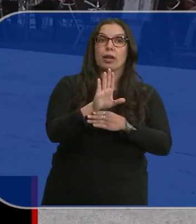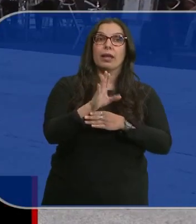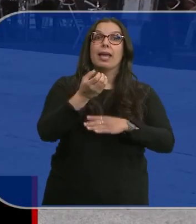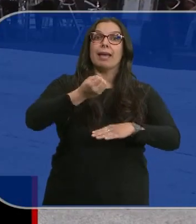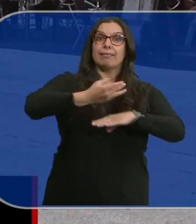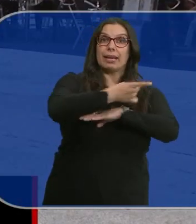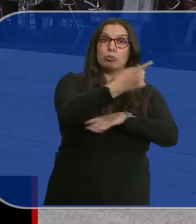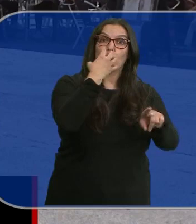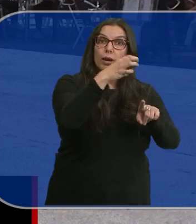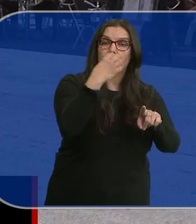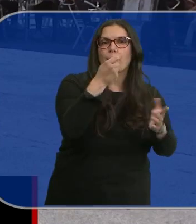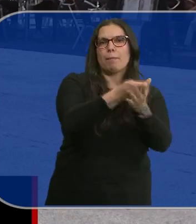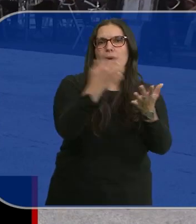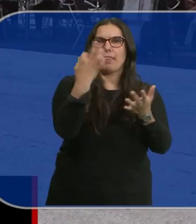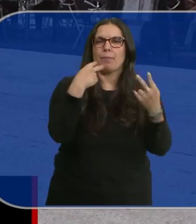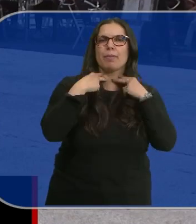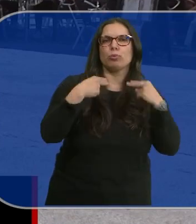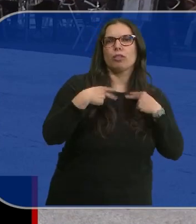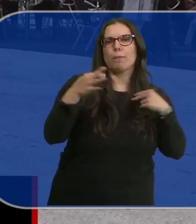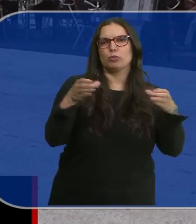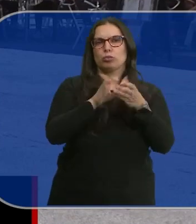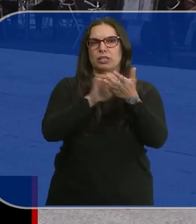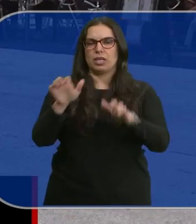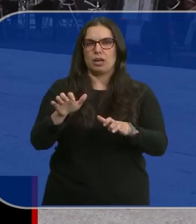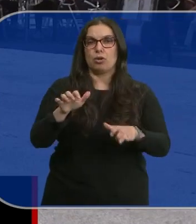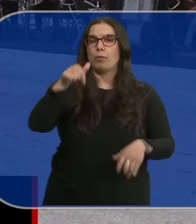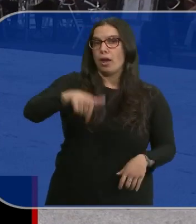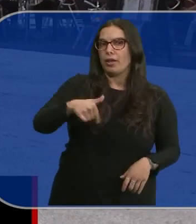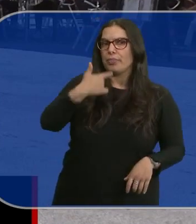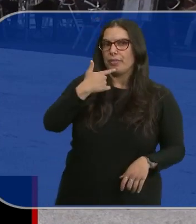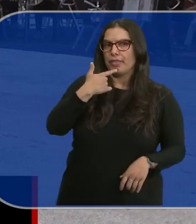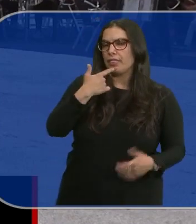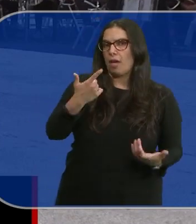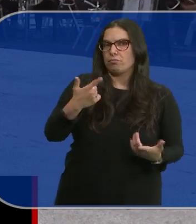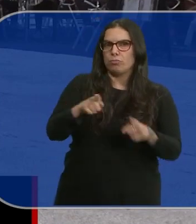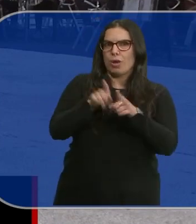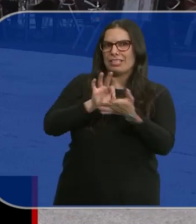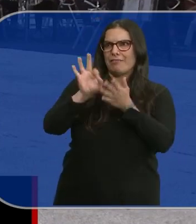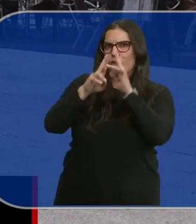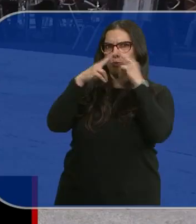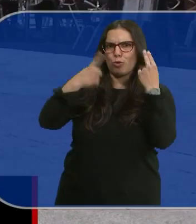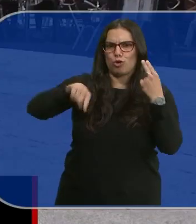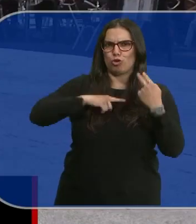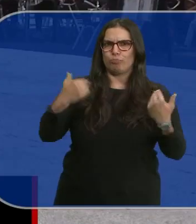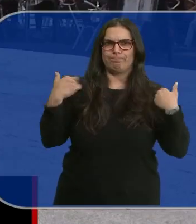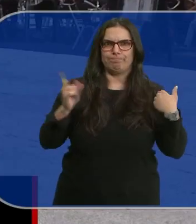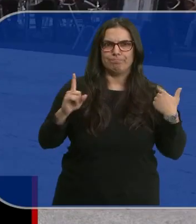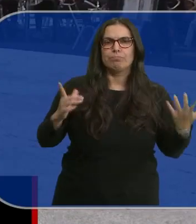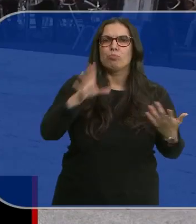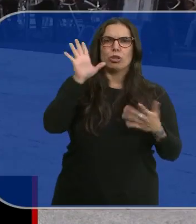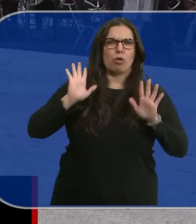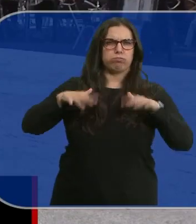que reclaman para mejorar las conexiones de toda la provincia, pero desde aquí se niegan a pagar lo que consideran un servicio público. Por eso se mantienen